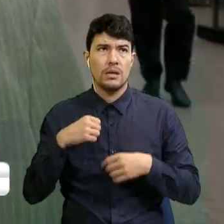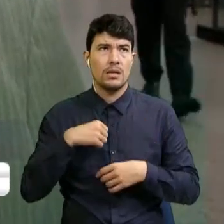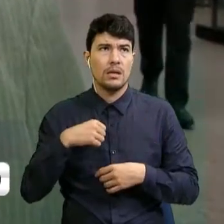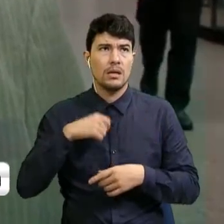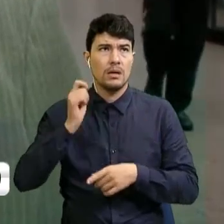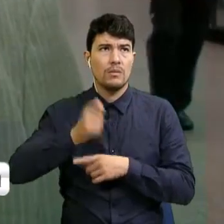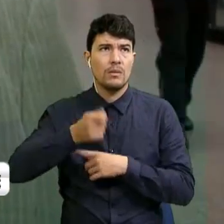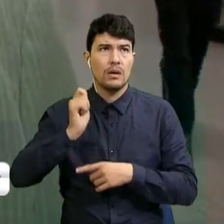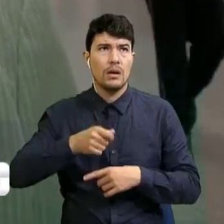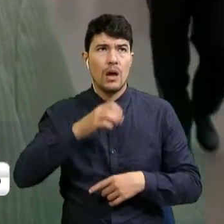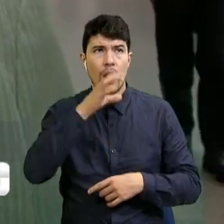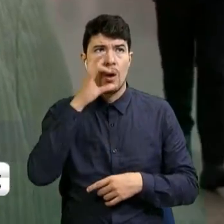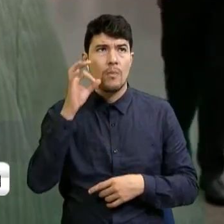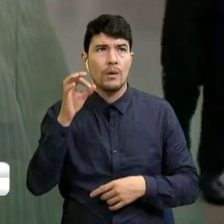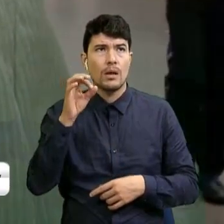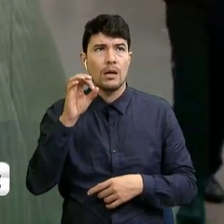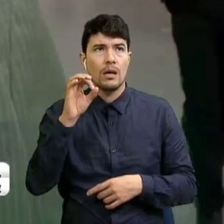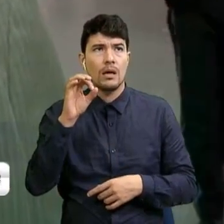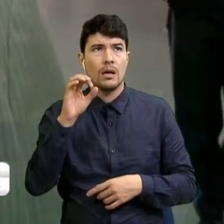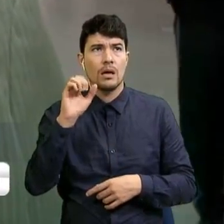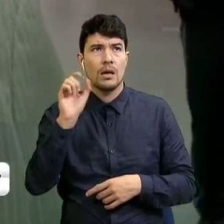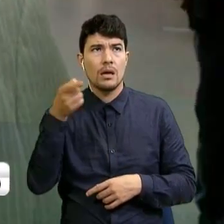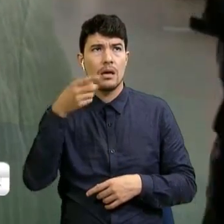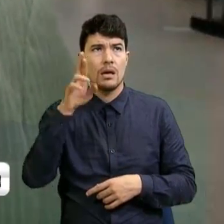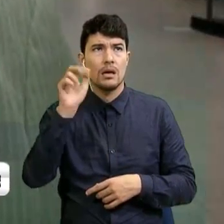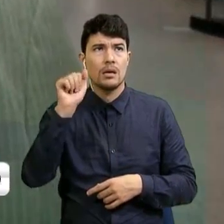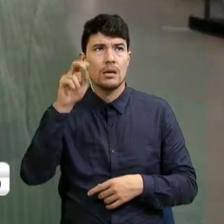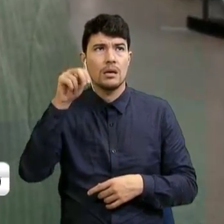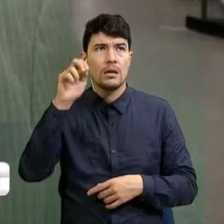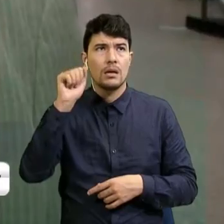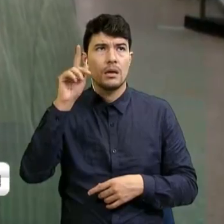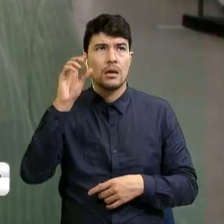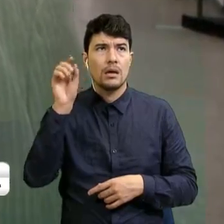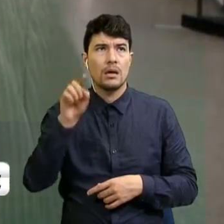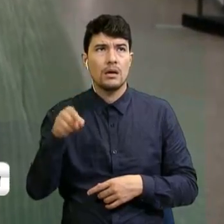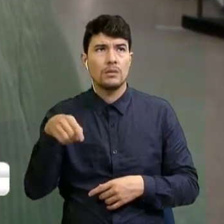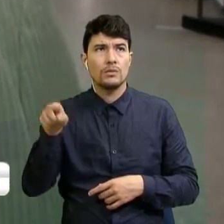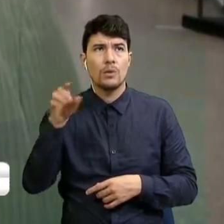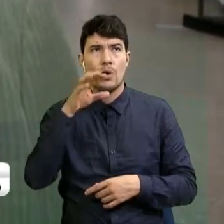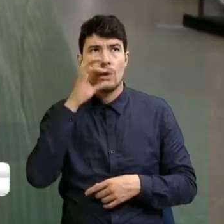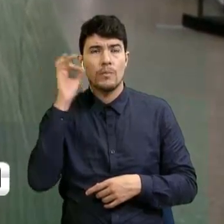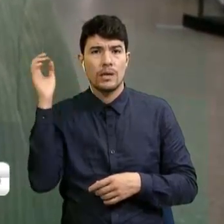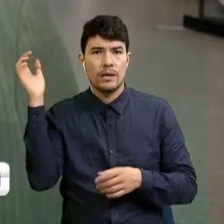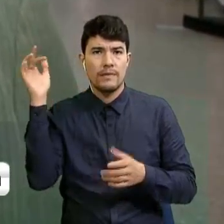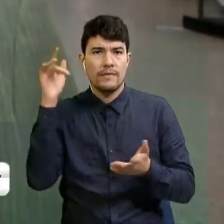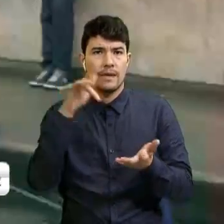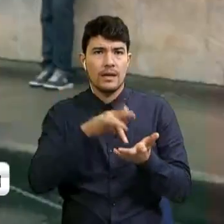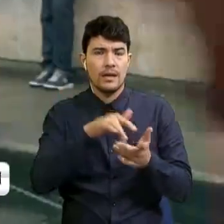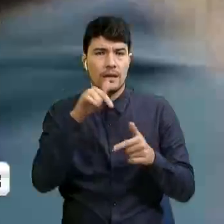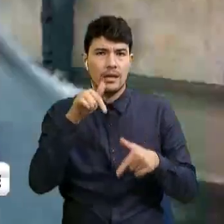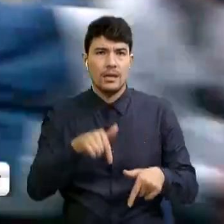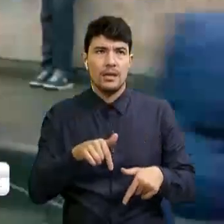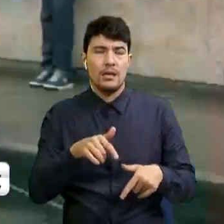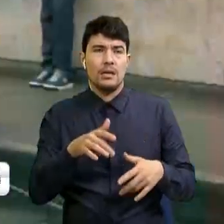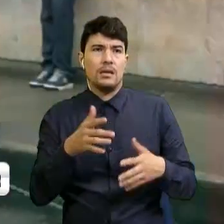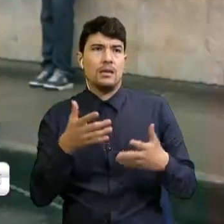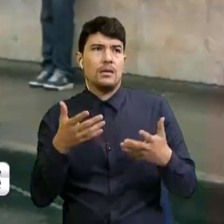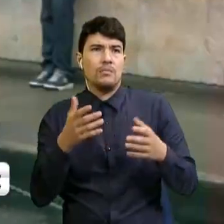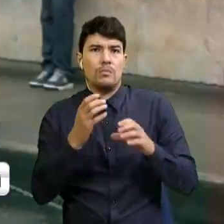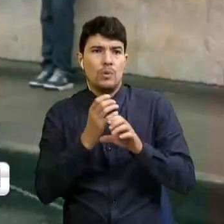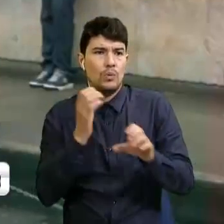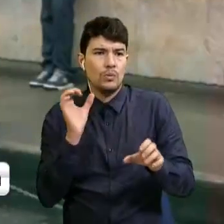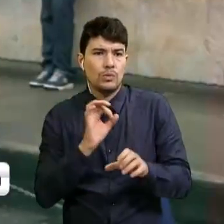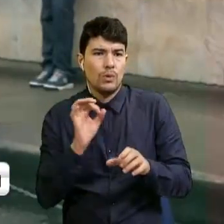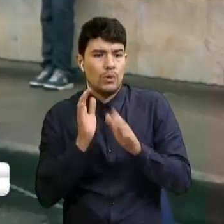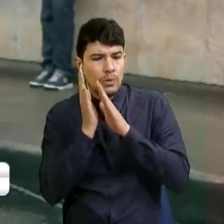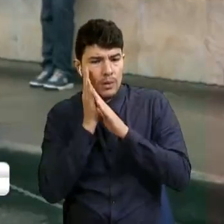doctor granados al bufete el doctor granados el granado nos devienen copetrán de bogotá ni de verme por ahí en el parque santander se espera en las